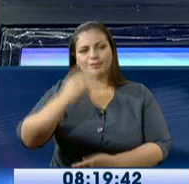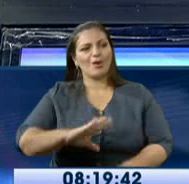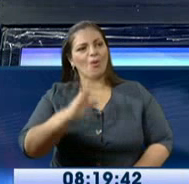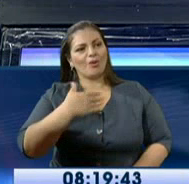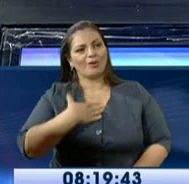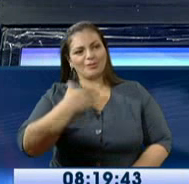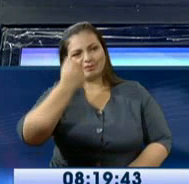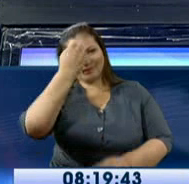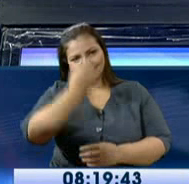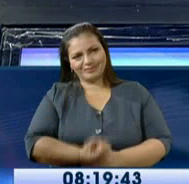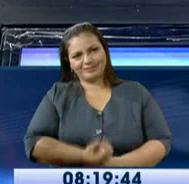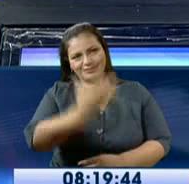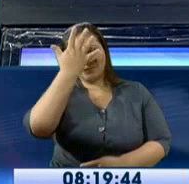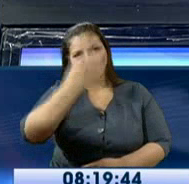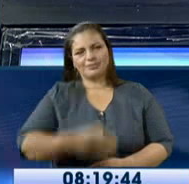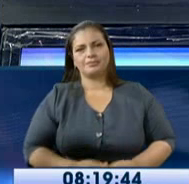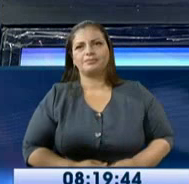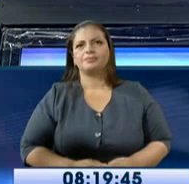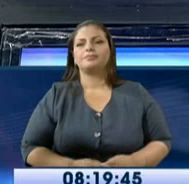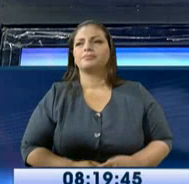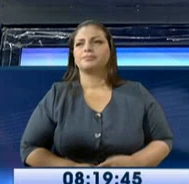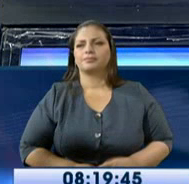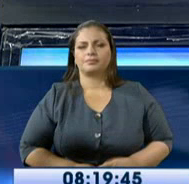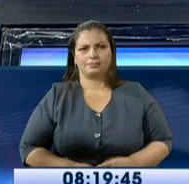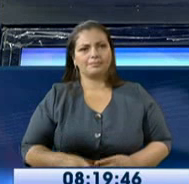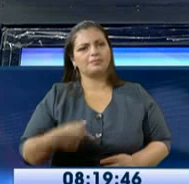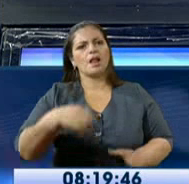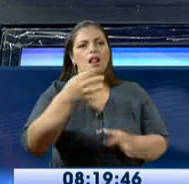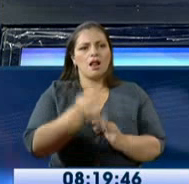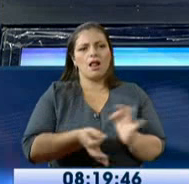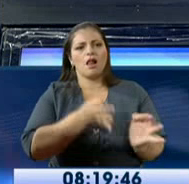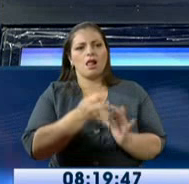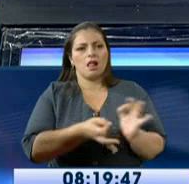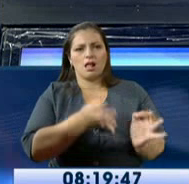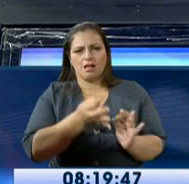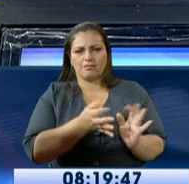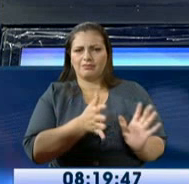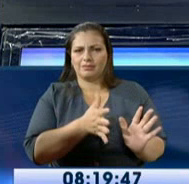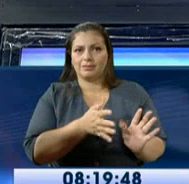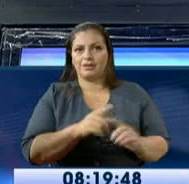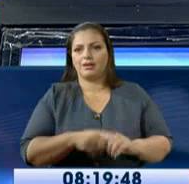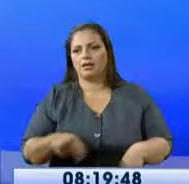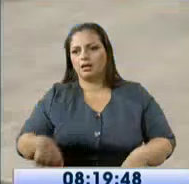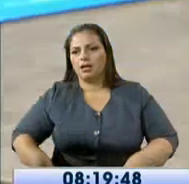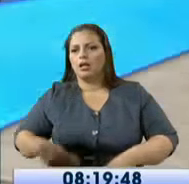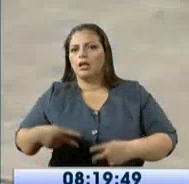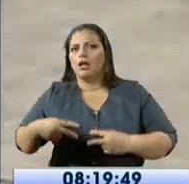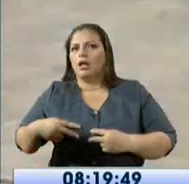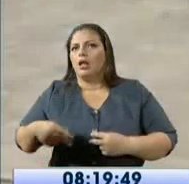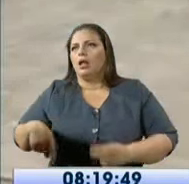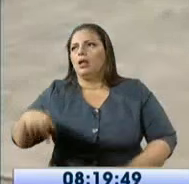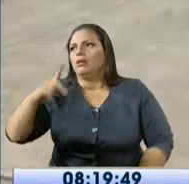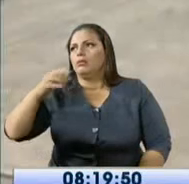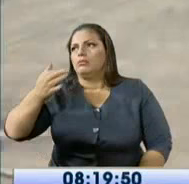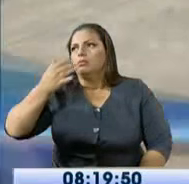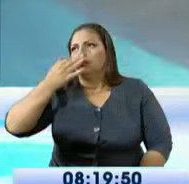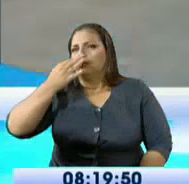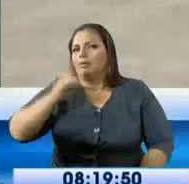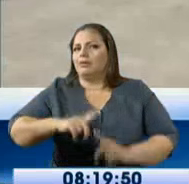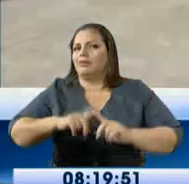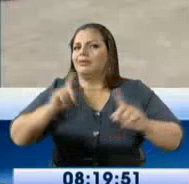días, amigos televidentes. Contarles es una cosa, vivirlo aquí es otra. ¿Acaso un auténtico infierno para las personas